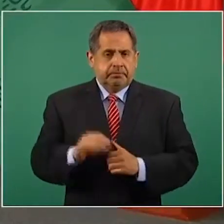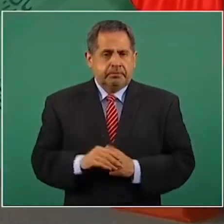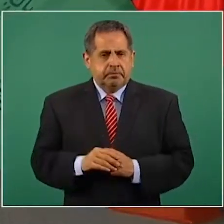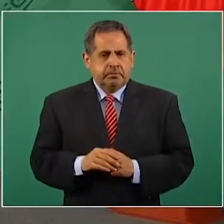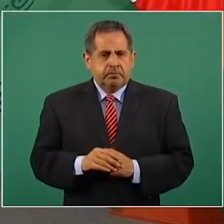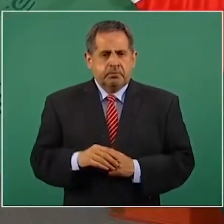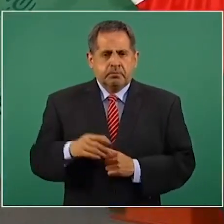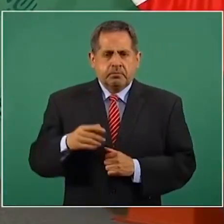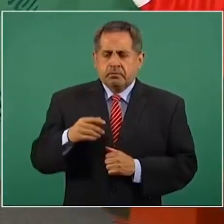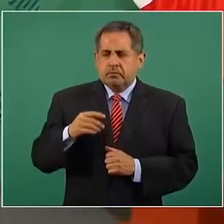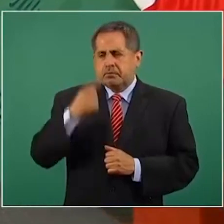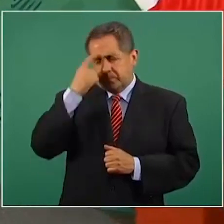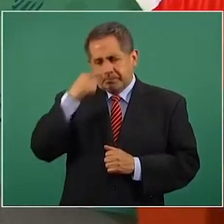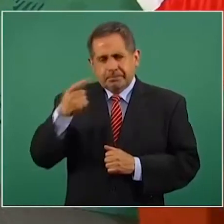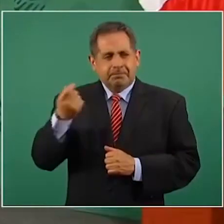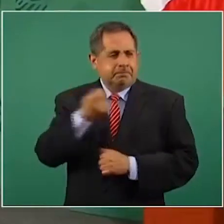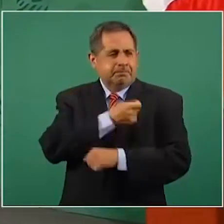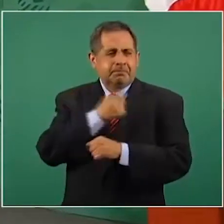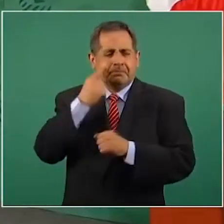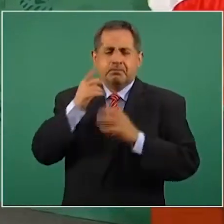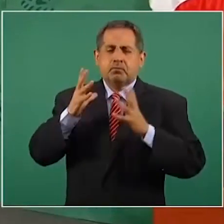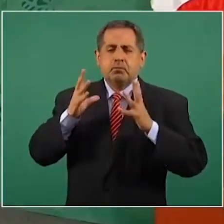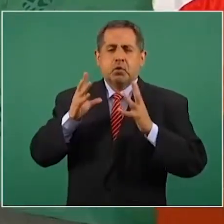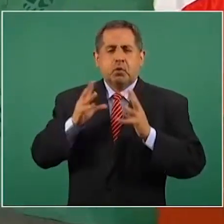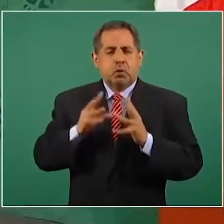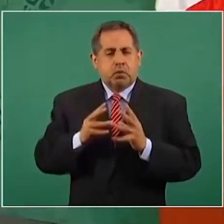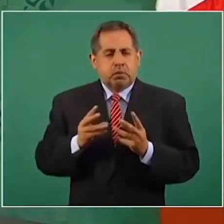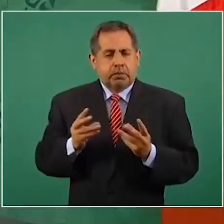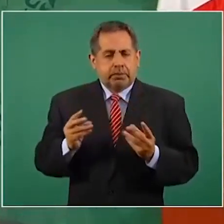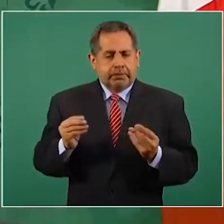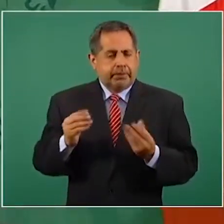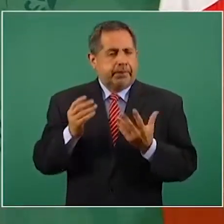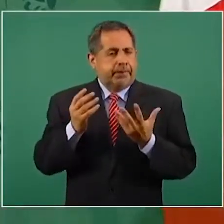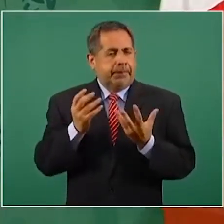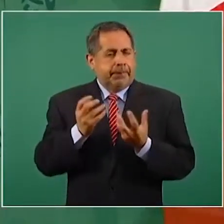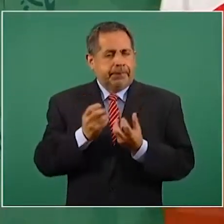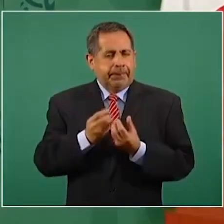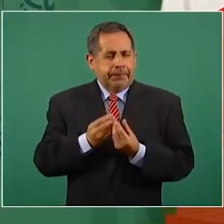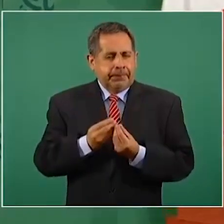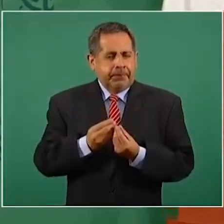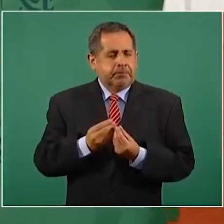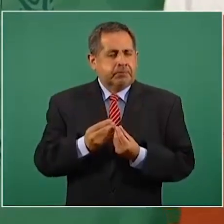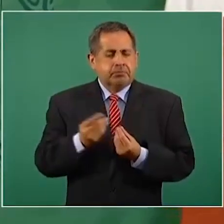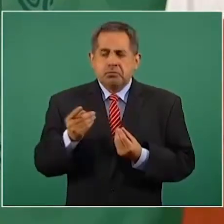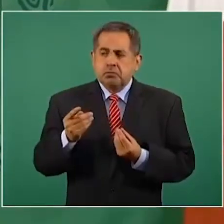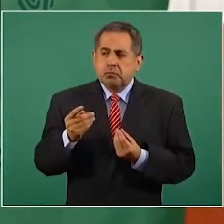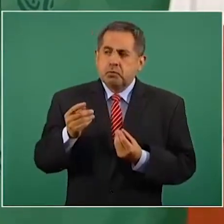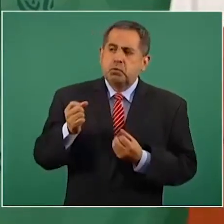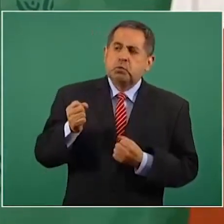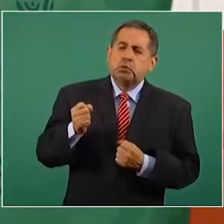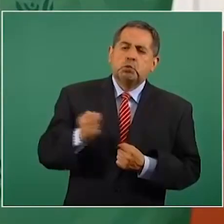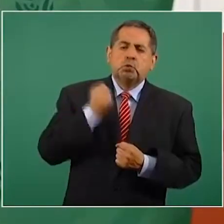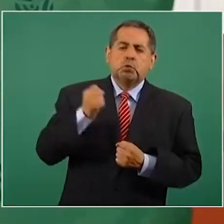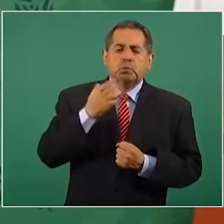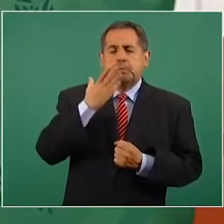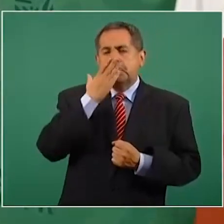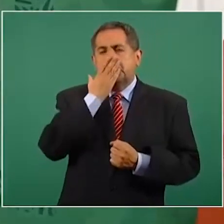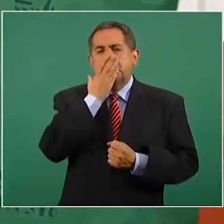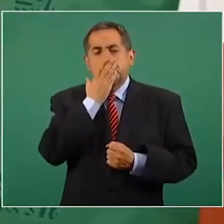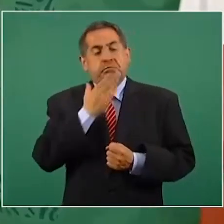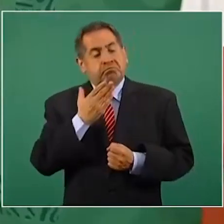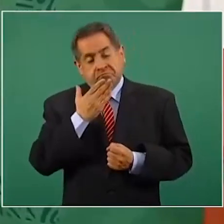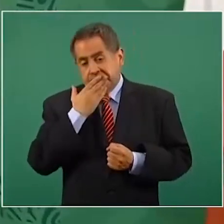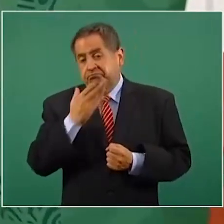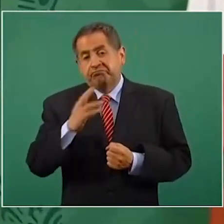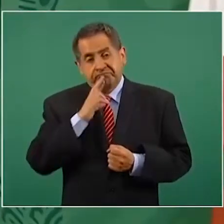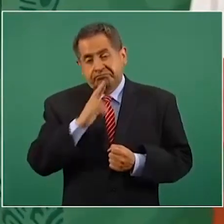y desinflamatorios, y afortunadamente te dio buenos